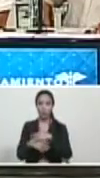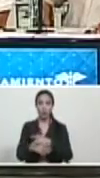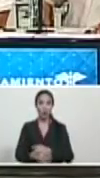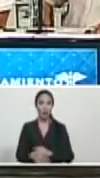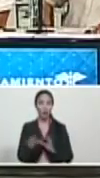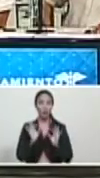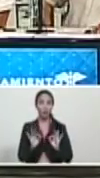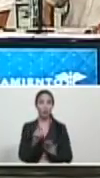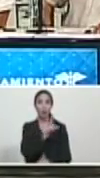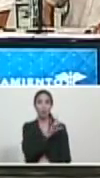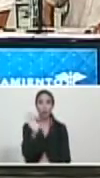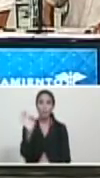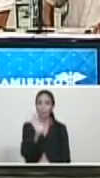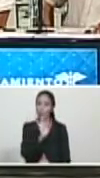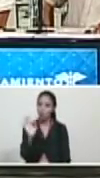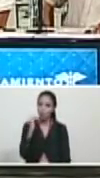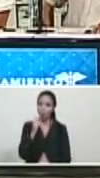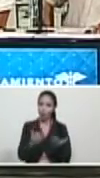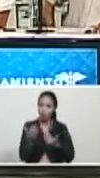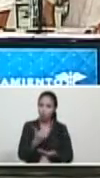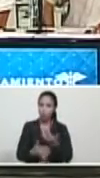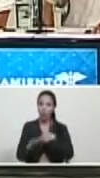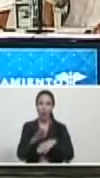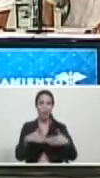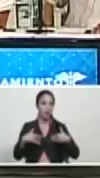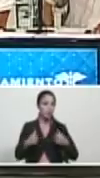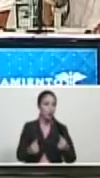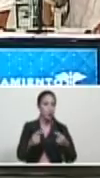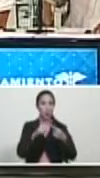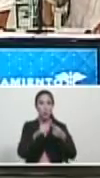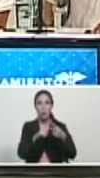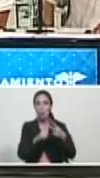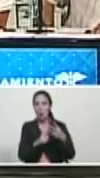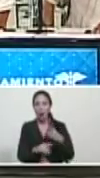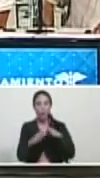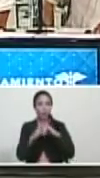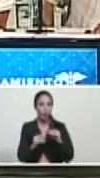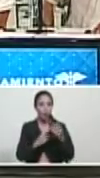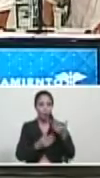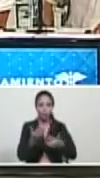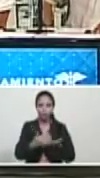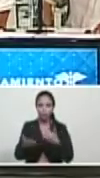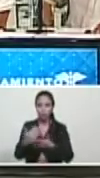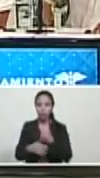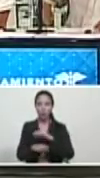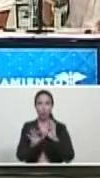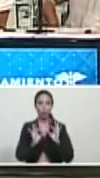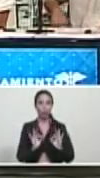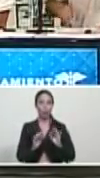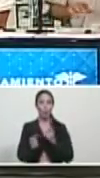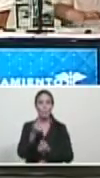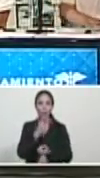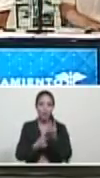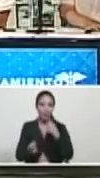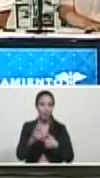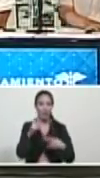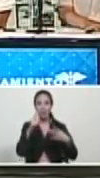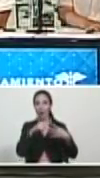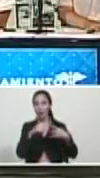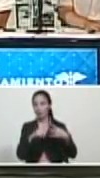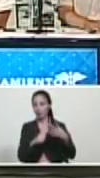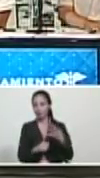sistema público de salud y a todo el sistema de salud todos los fármacos y todas